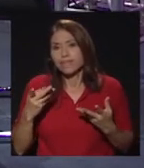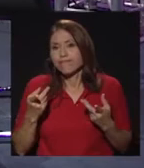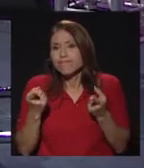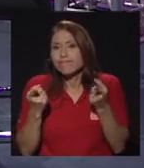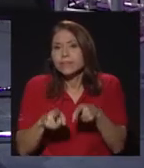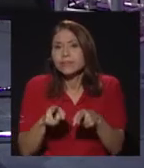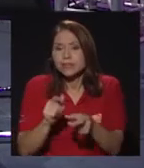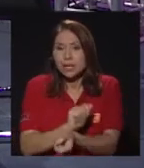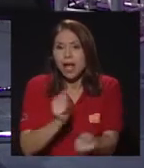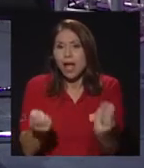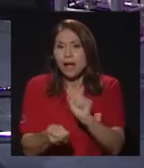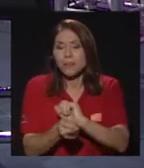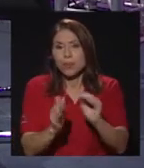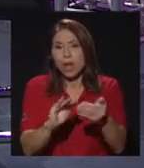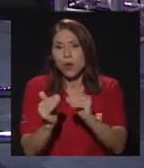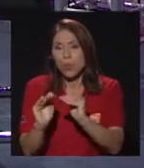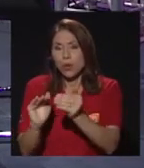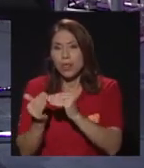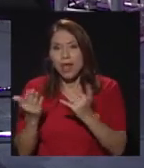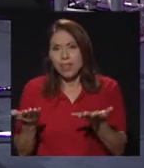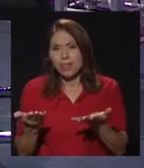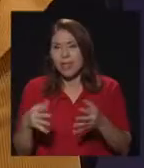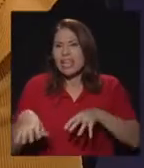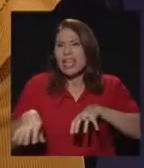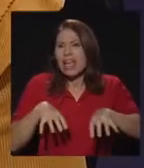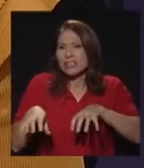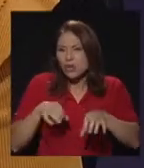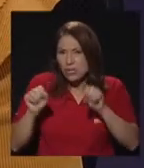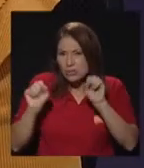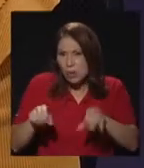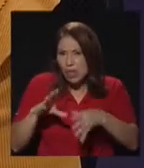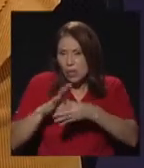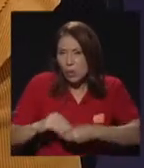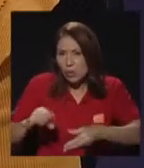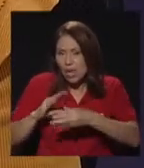en la comunidad? ¿Qué acciones nos pueden contar que han hecho, por ejemplo?